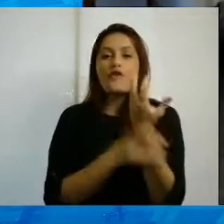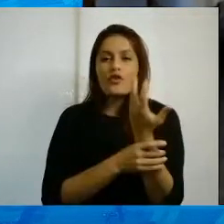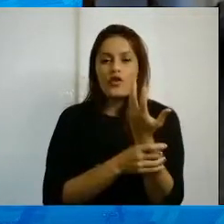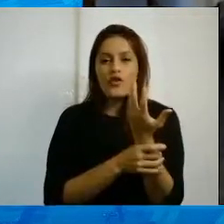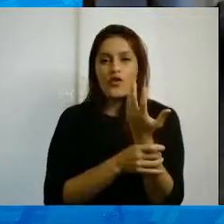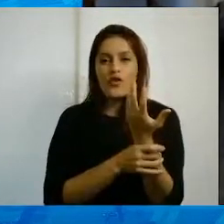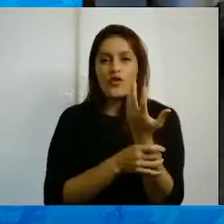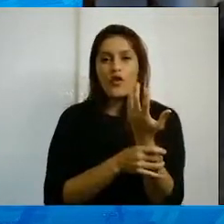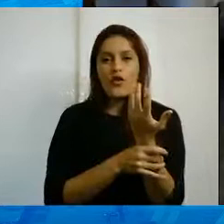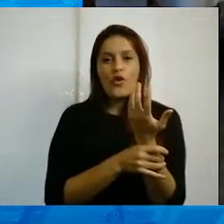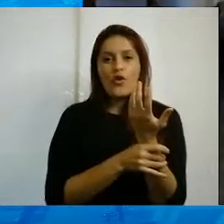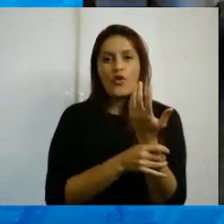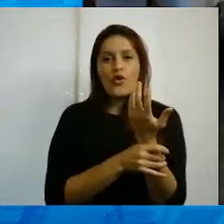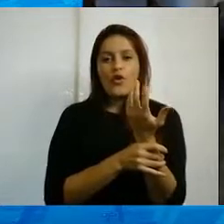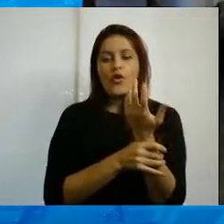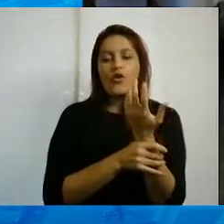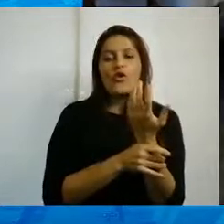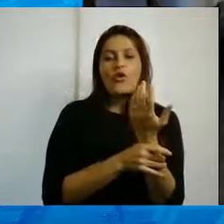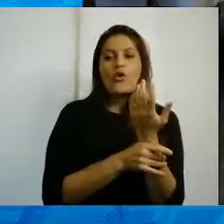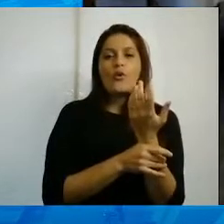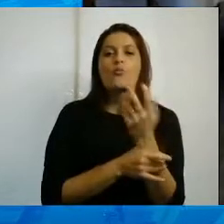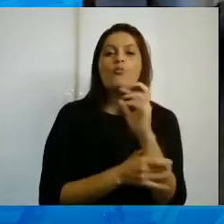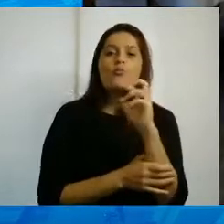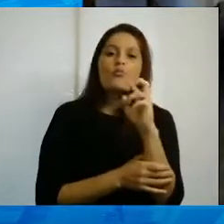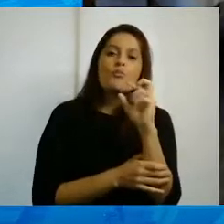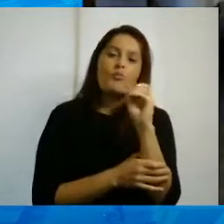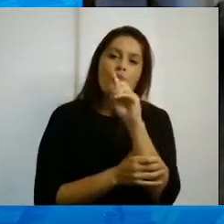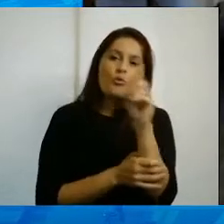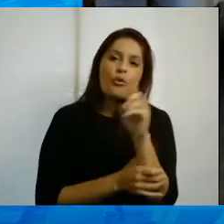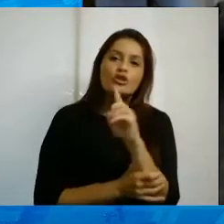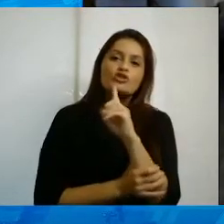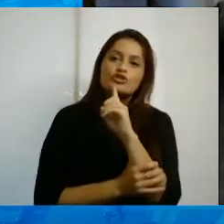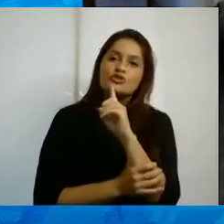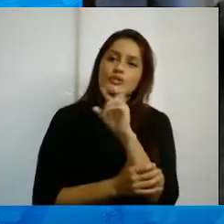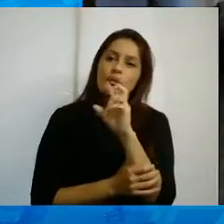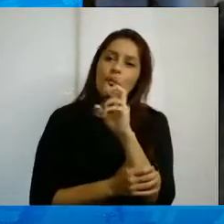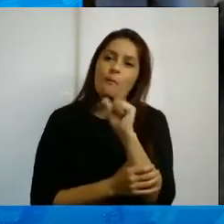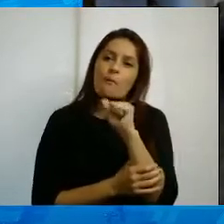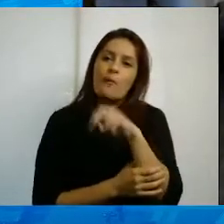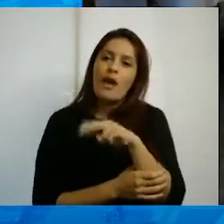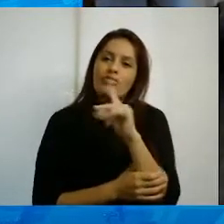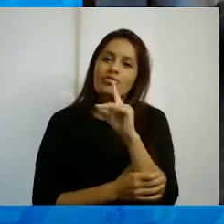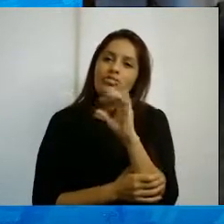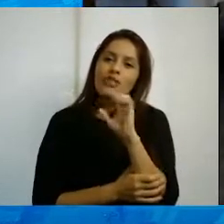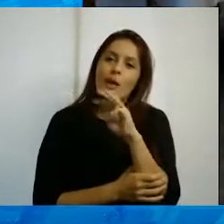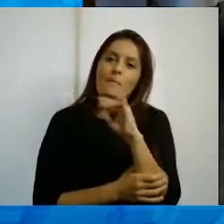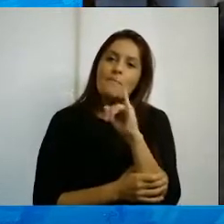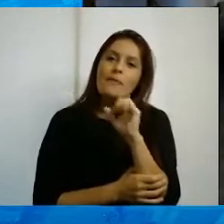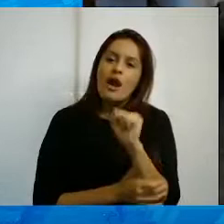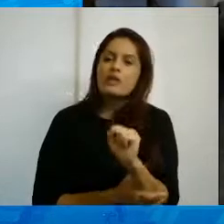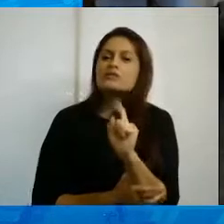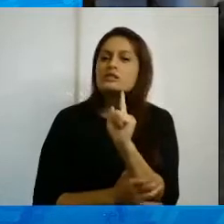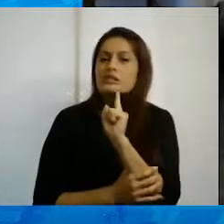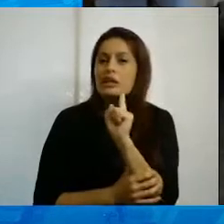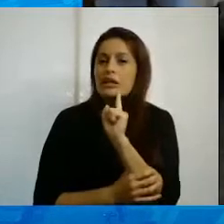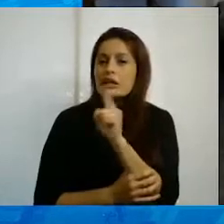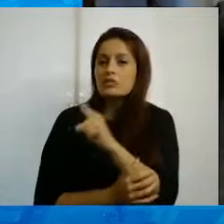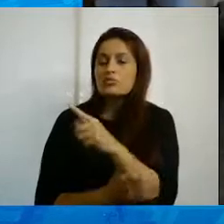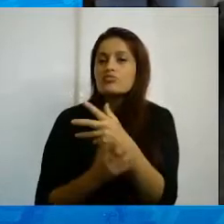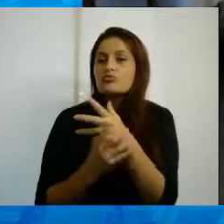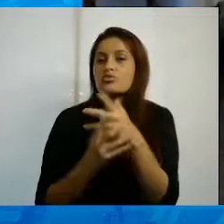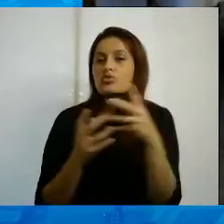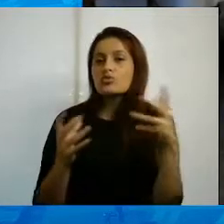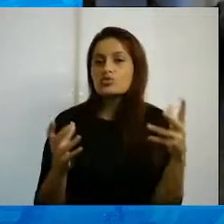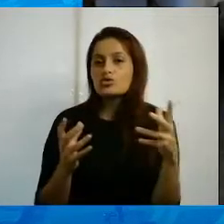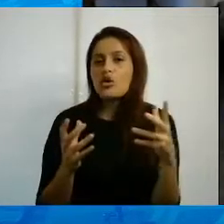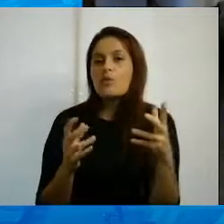en un momento de pospandemia que tiene varios efectos sobre nuestros niños, niñas, niñes